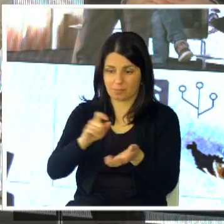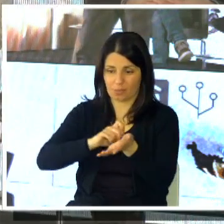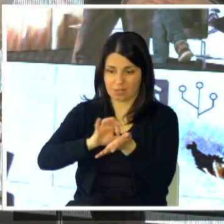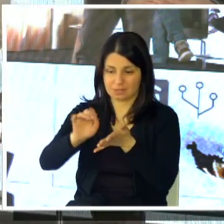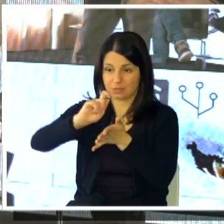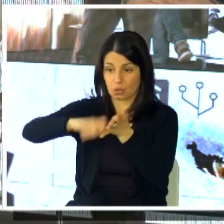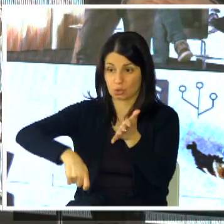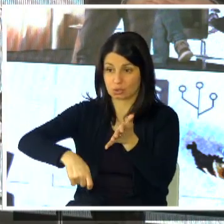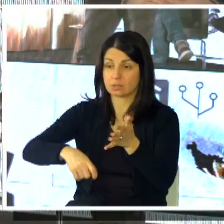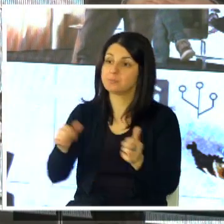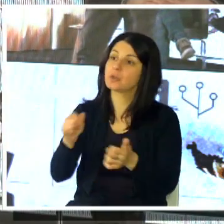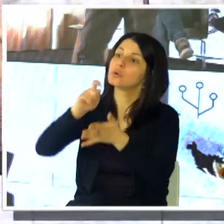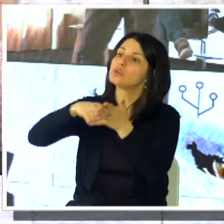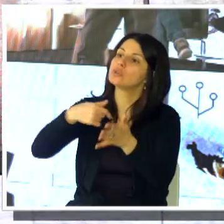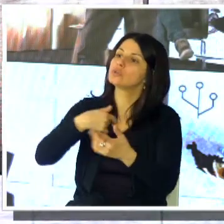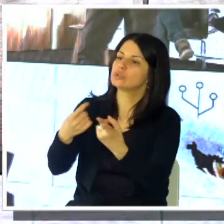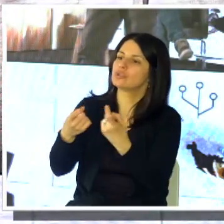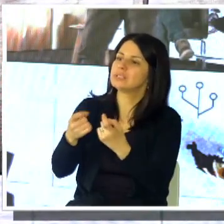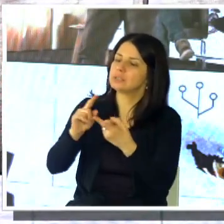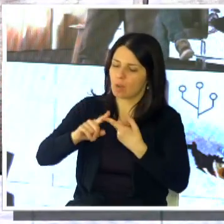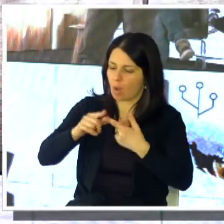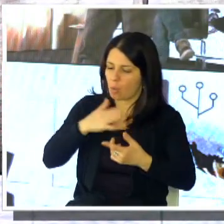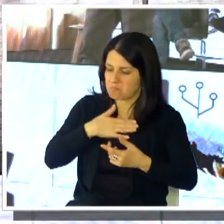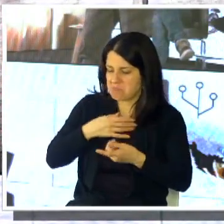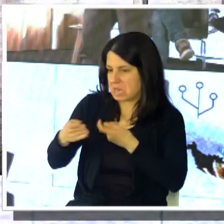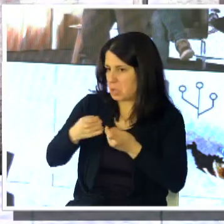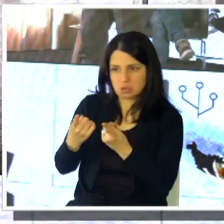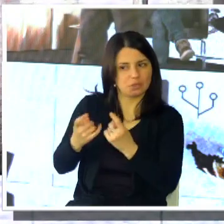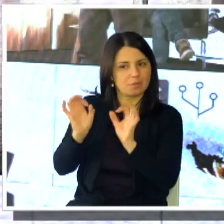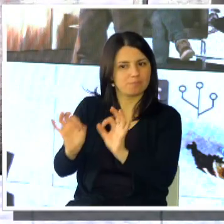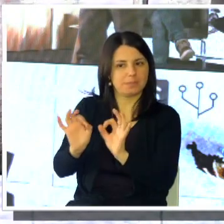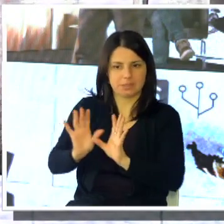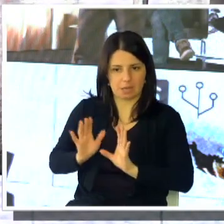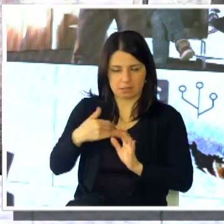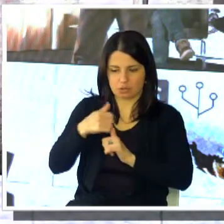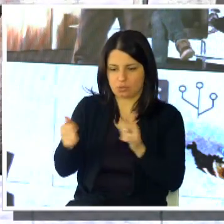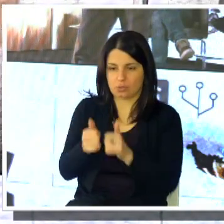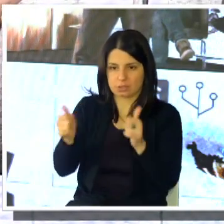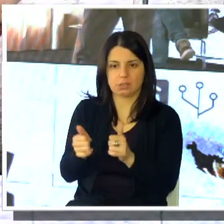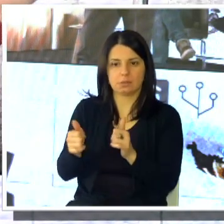Y contrato lo que necesito y de acuerdo a mi negocio particular que estoy desarrollando.